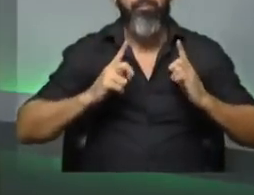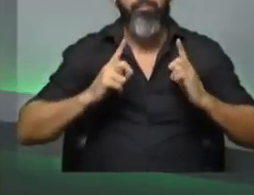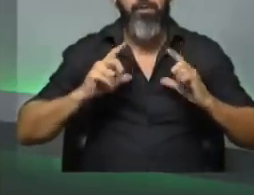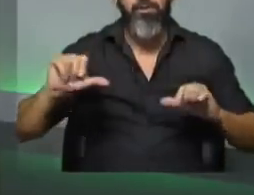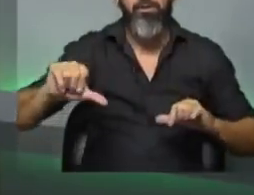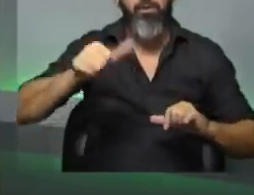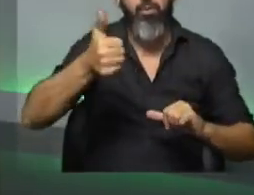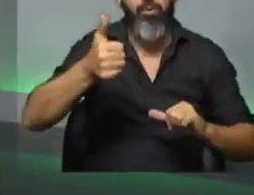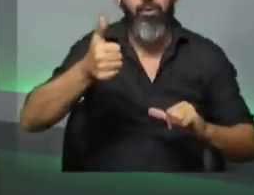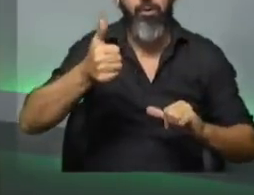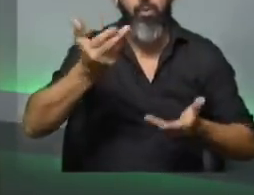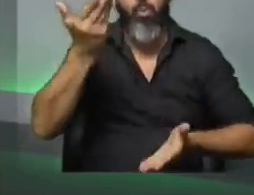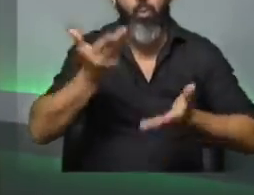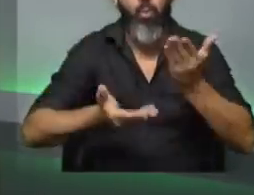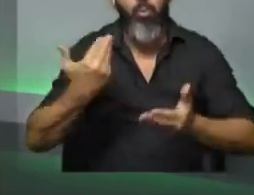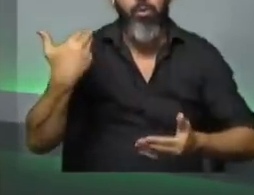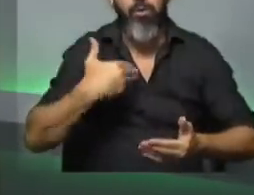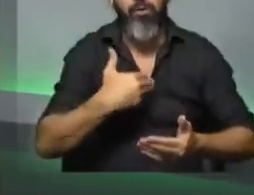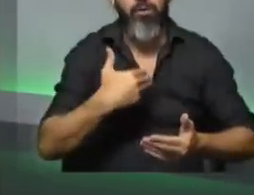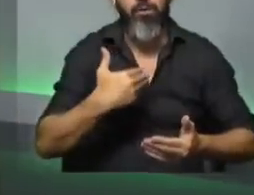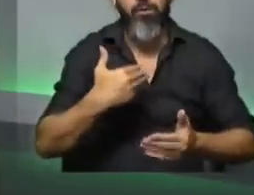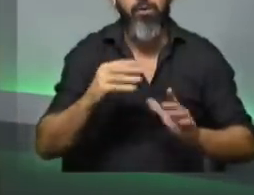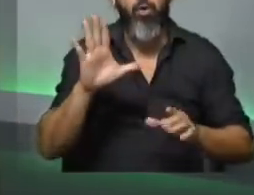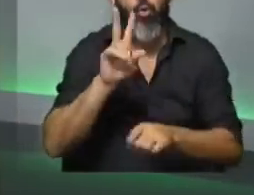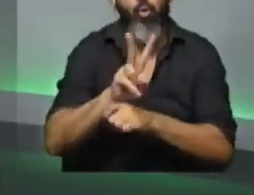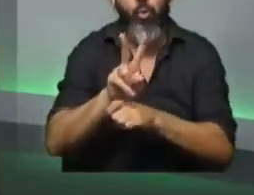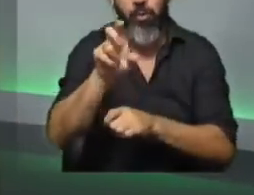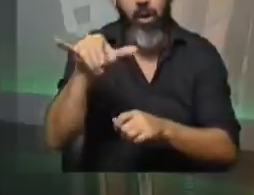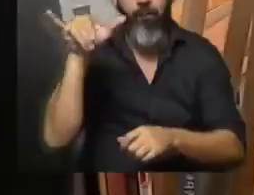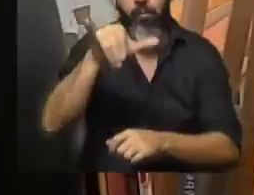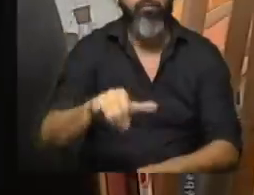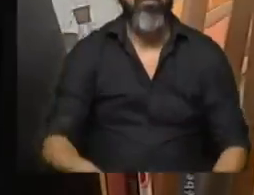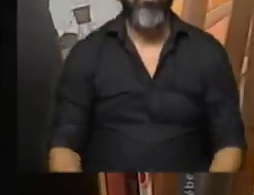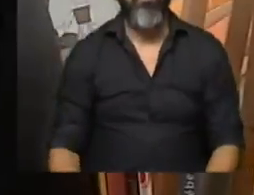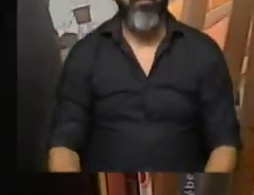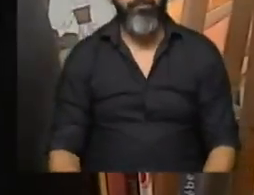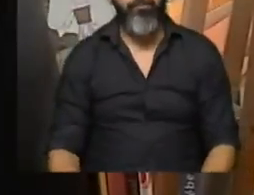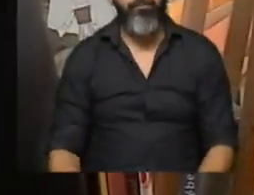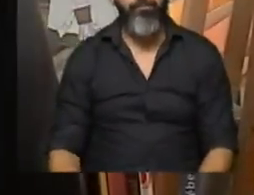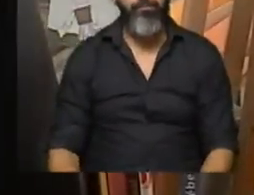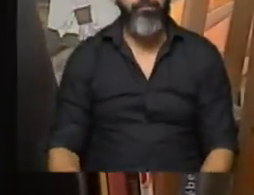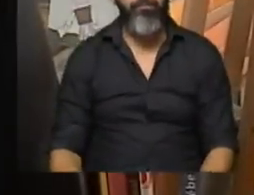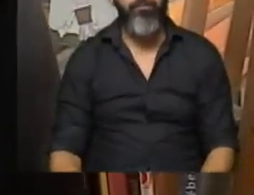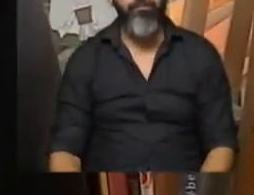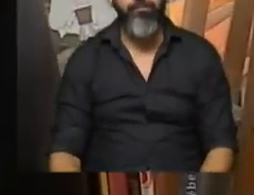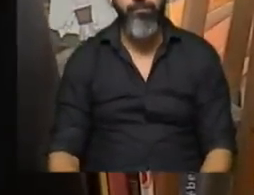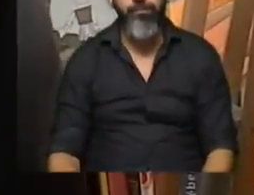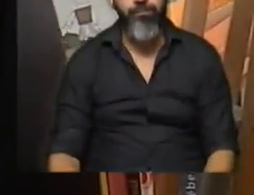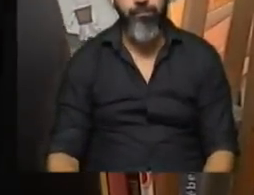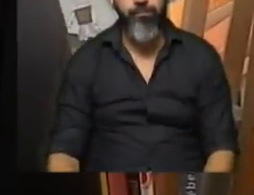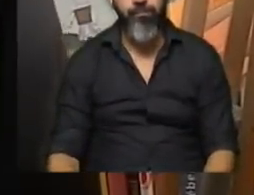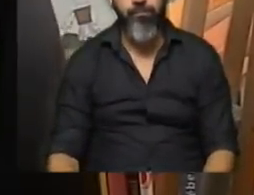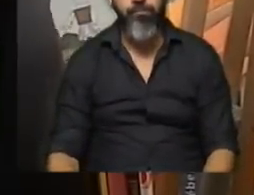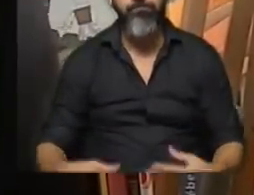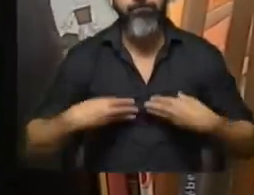concrete la medida cautelar de la justicia Argentina y que se preserve la nave las sensaciones es